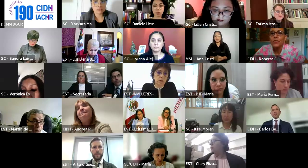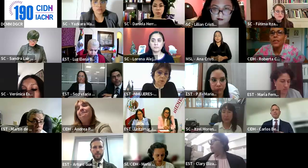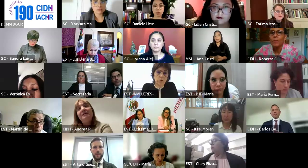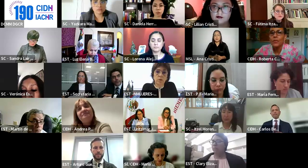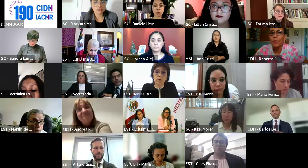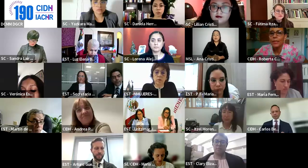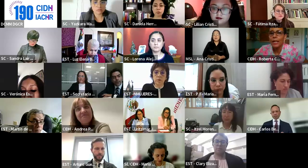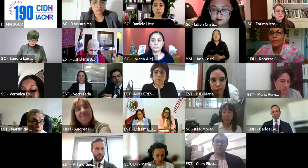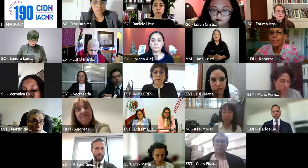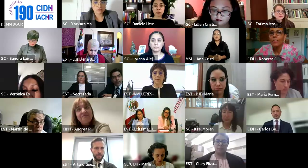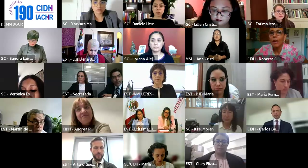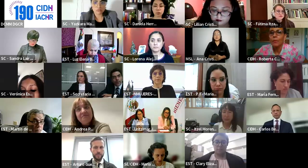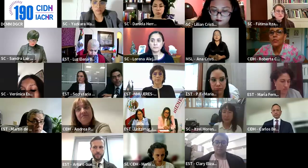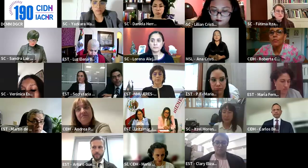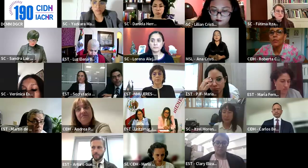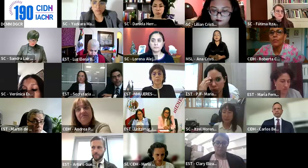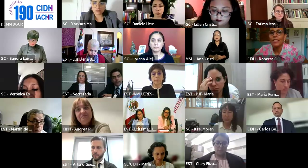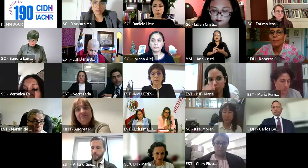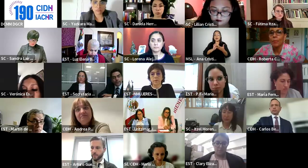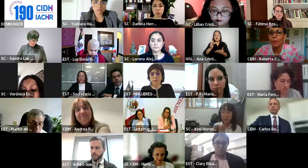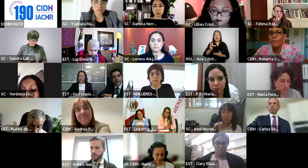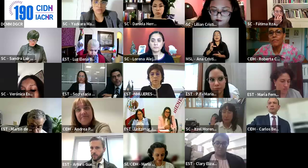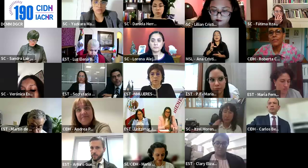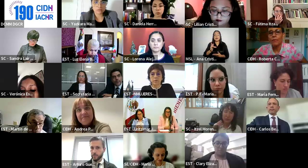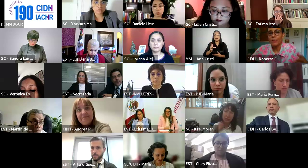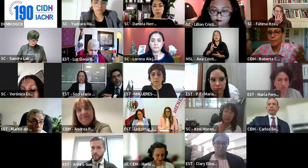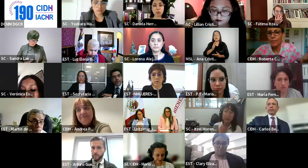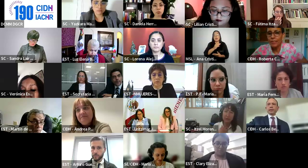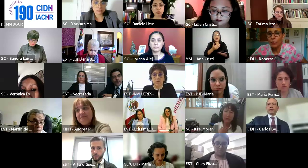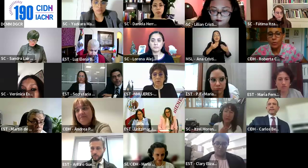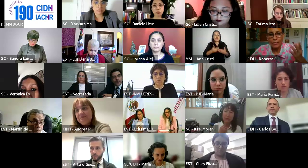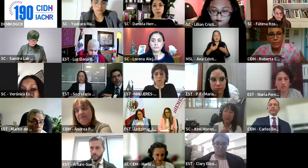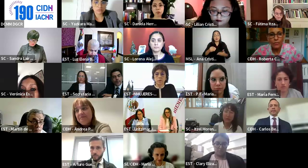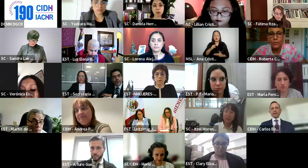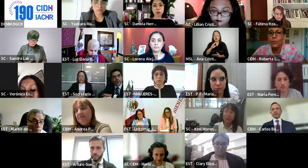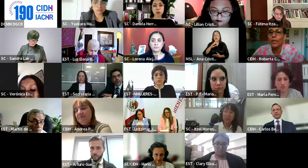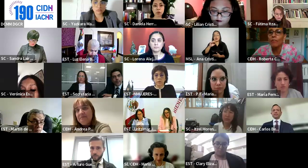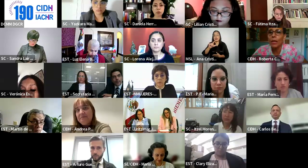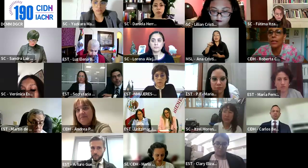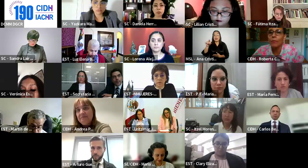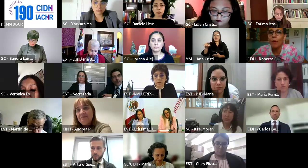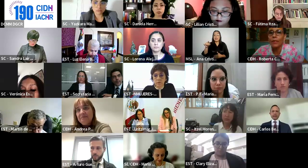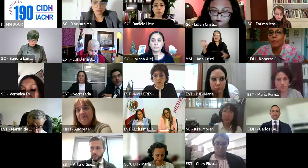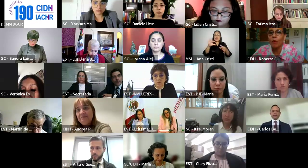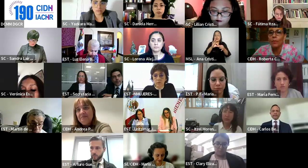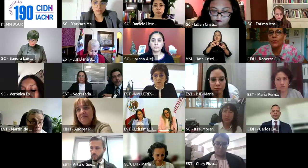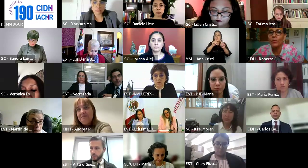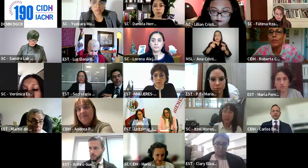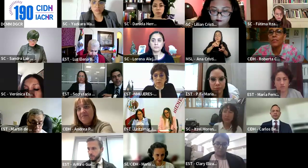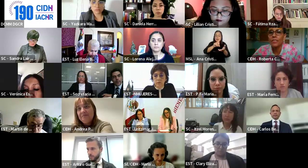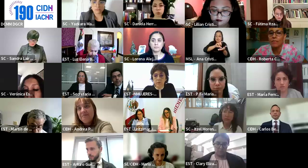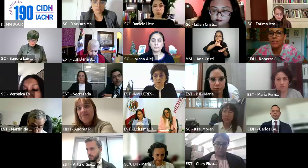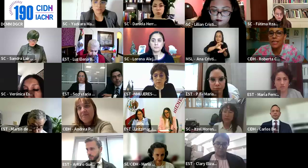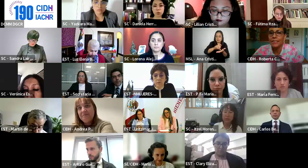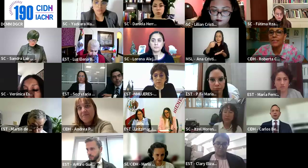Thank you, Commissioner. Commissioner Bernal, the Rapporteur for the Rights of People Living with Disabilities, would you like just to give a welcome remark before we